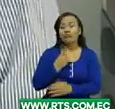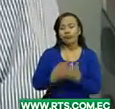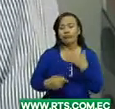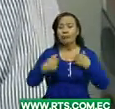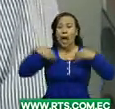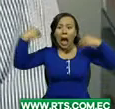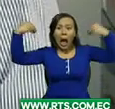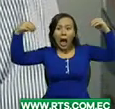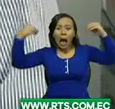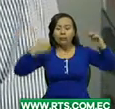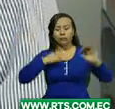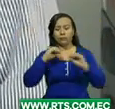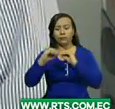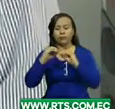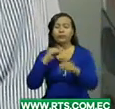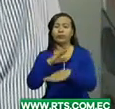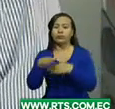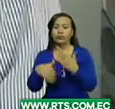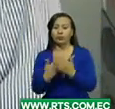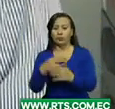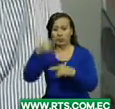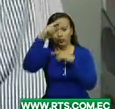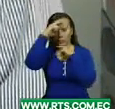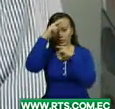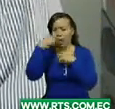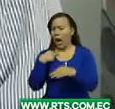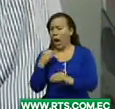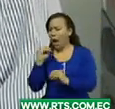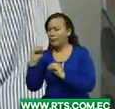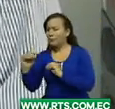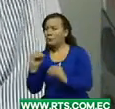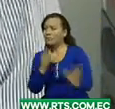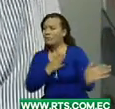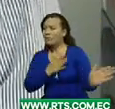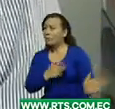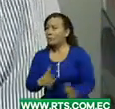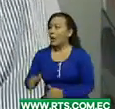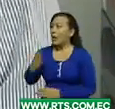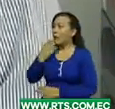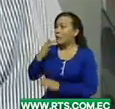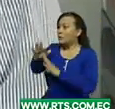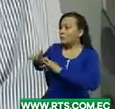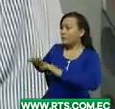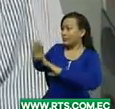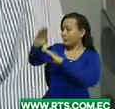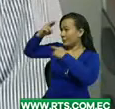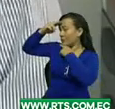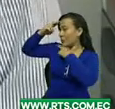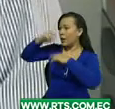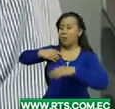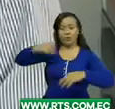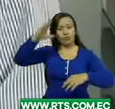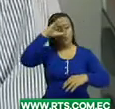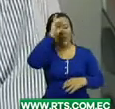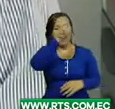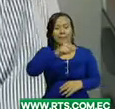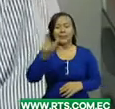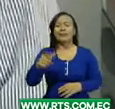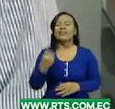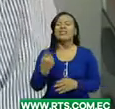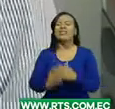un protocolo que tenemos de actuación en donde a través de las cámaras de seguridad tratamos de dar con aquellas personas que